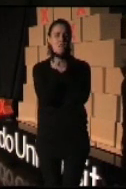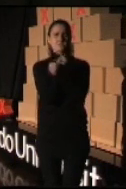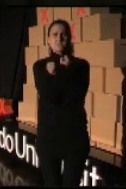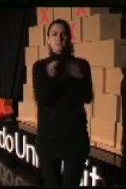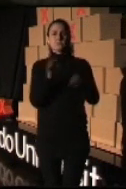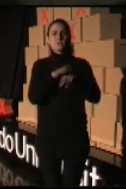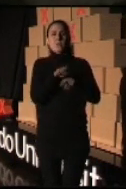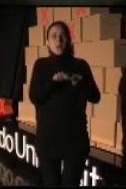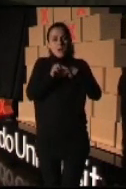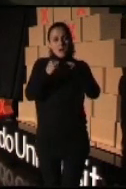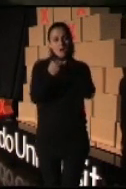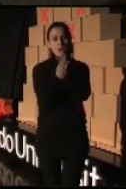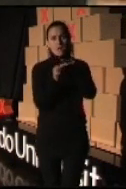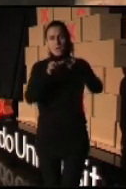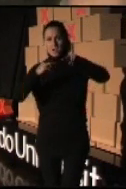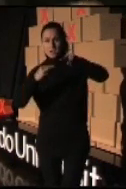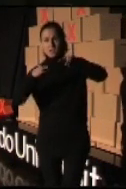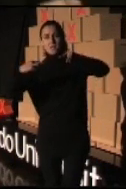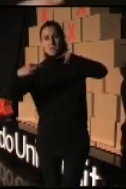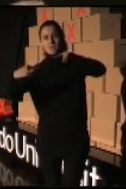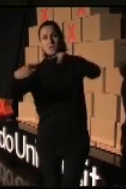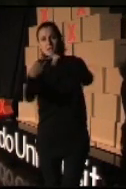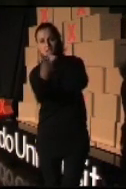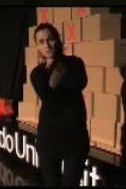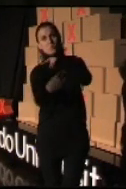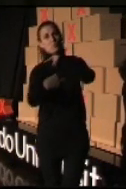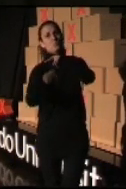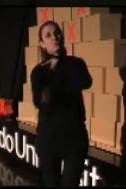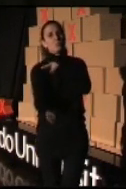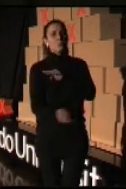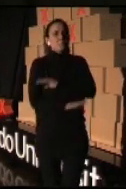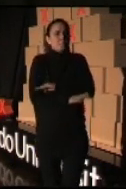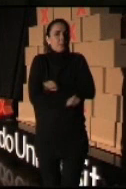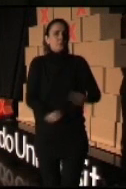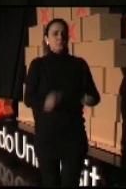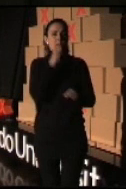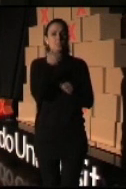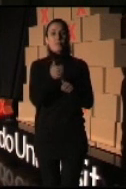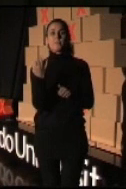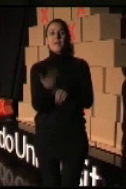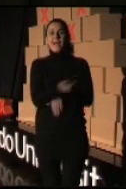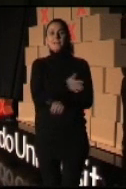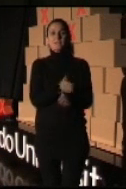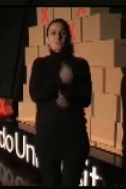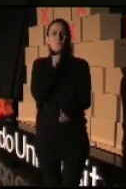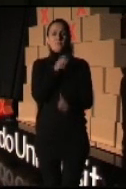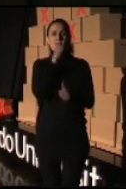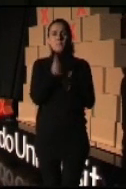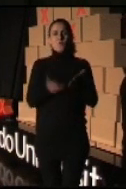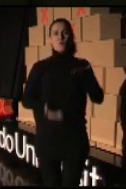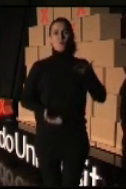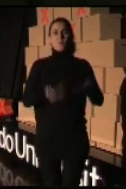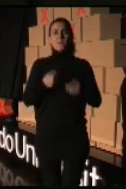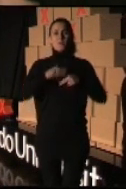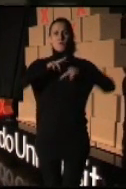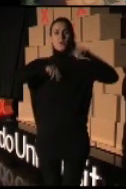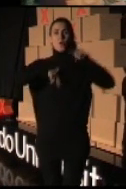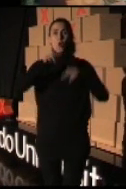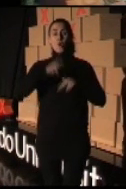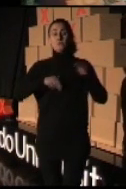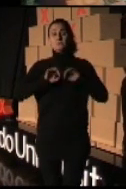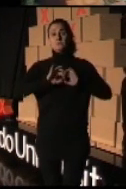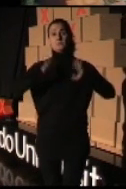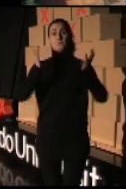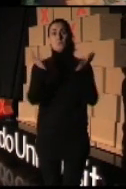sería reconstruir un genoma de 3.000 millones de unidades, si no tenemos una referencia. Sería comparable a tratar de construir el mapa